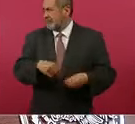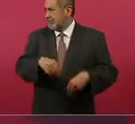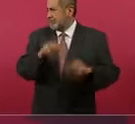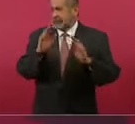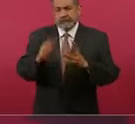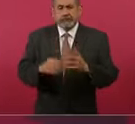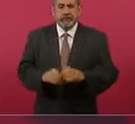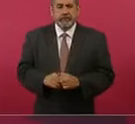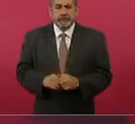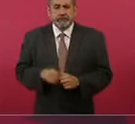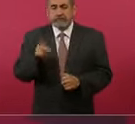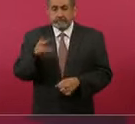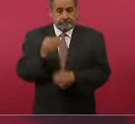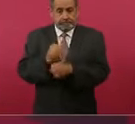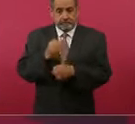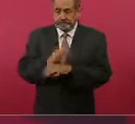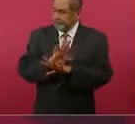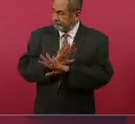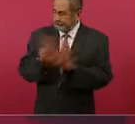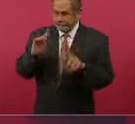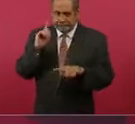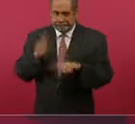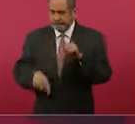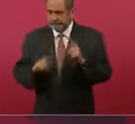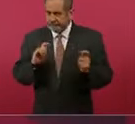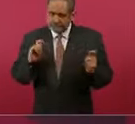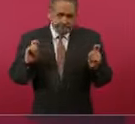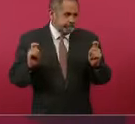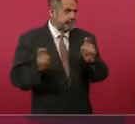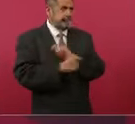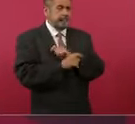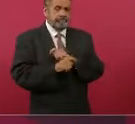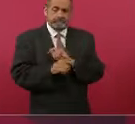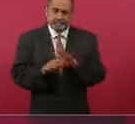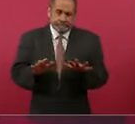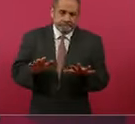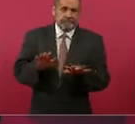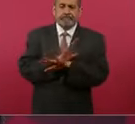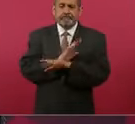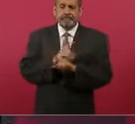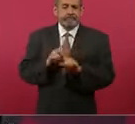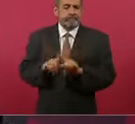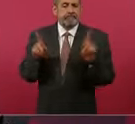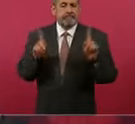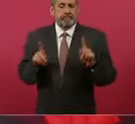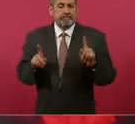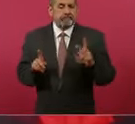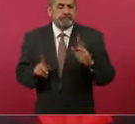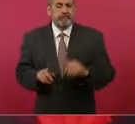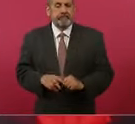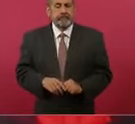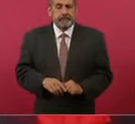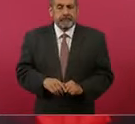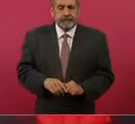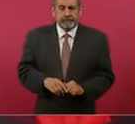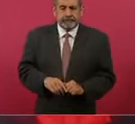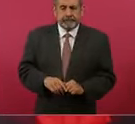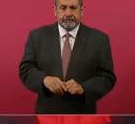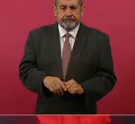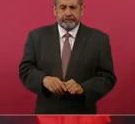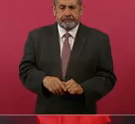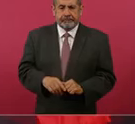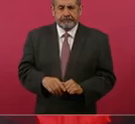pero ya son otros tiempos, completamente distintos, y no creo que suceda